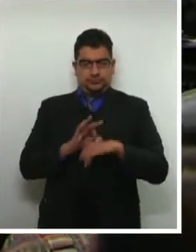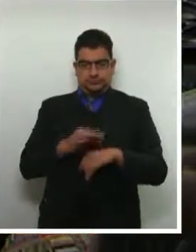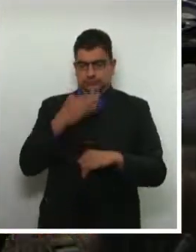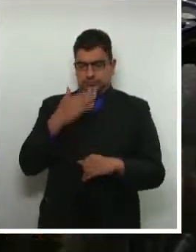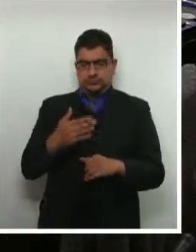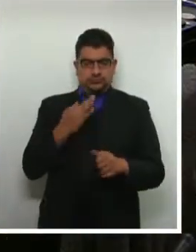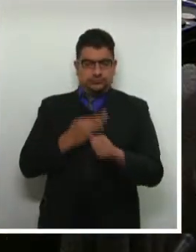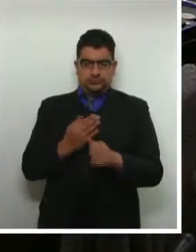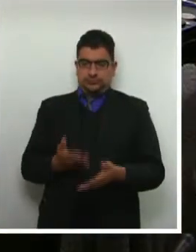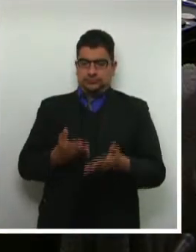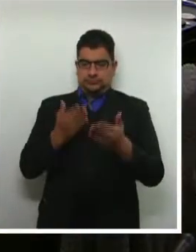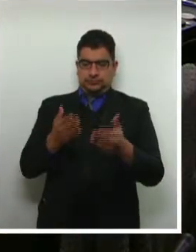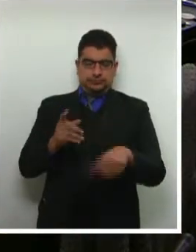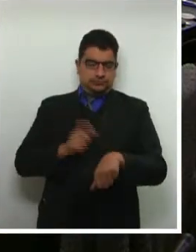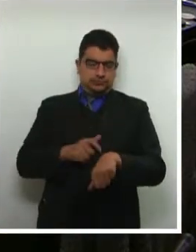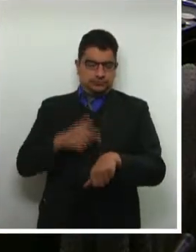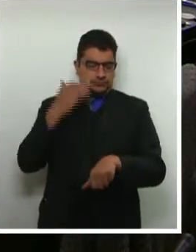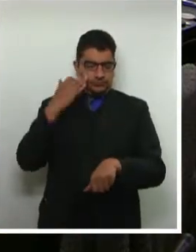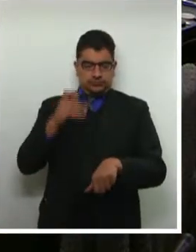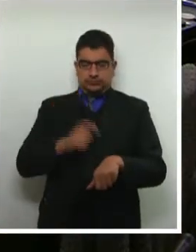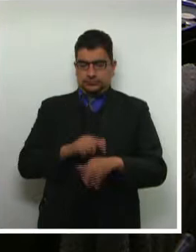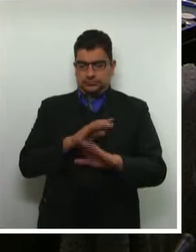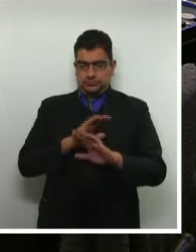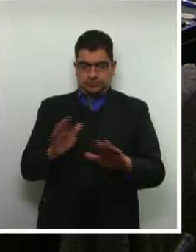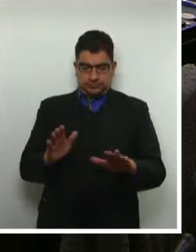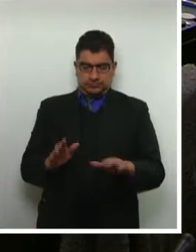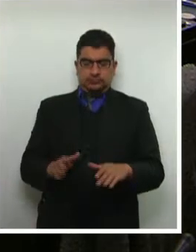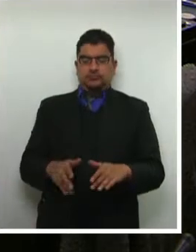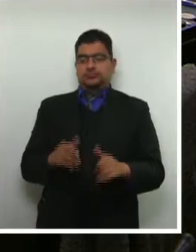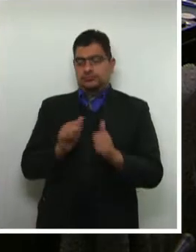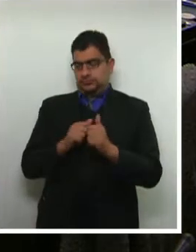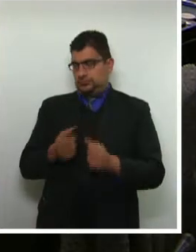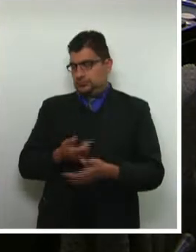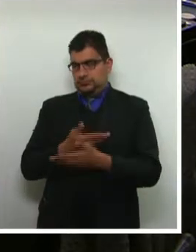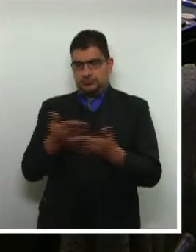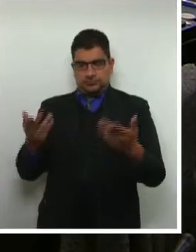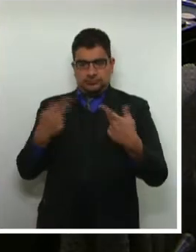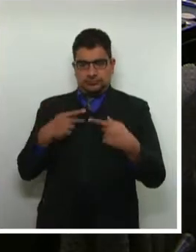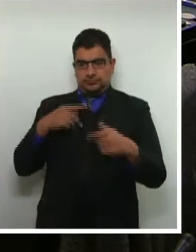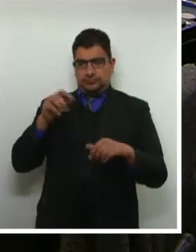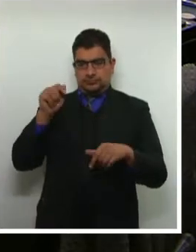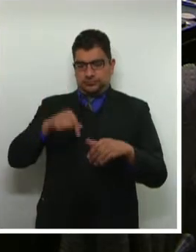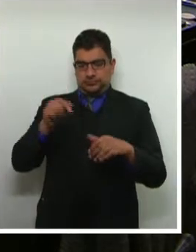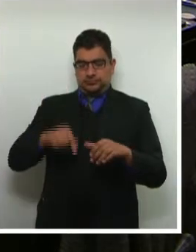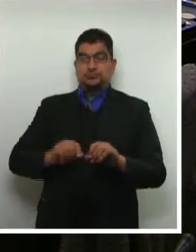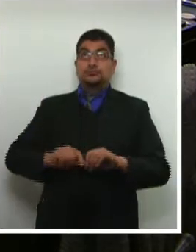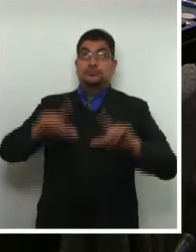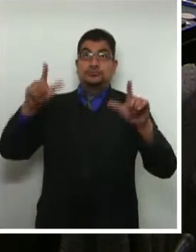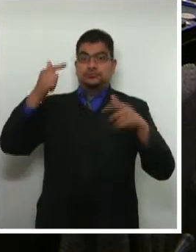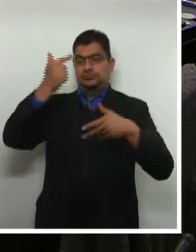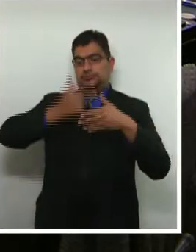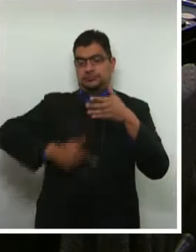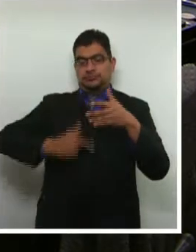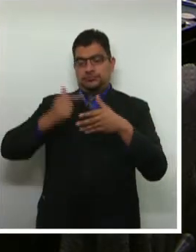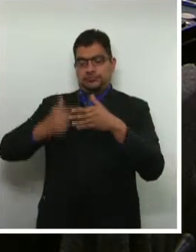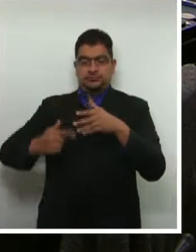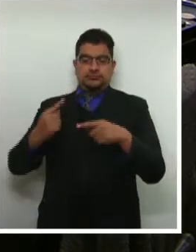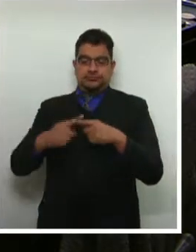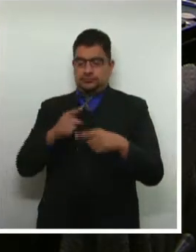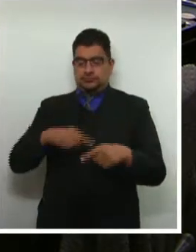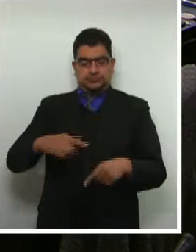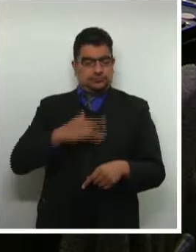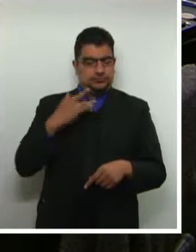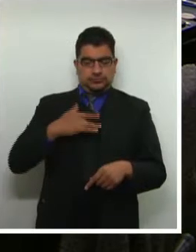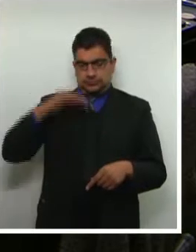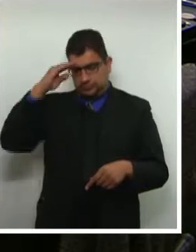estos momentos se está concluyendo el tiempo que se otorgó para emitir el voto que cada uno considere,